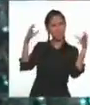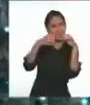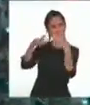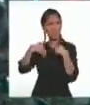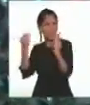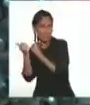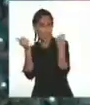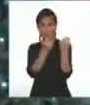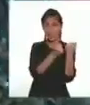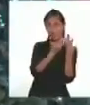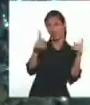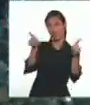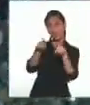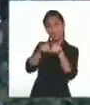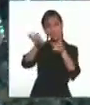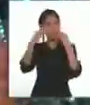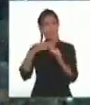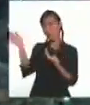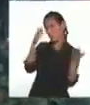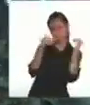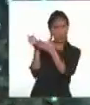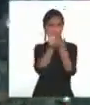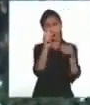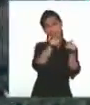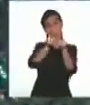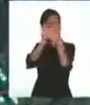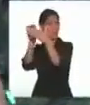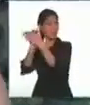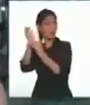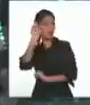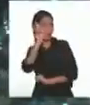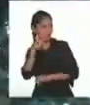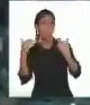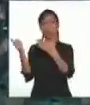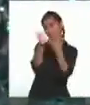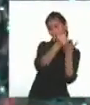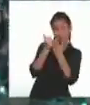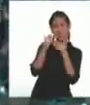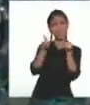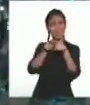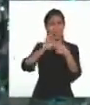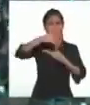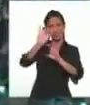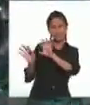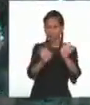pueden ayudarse entre ustedes o pedir ayuda a sus familiares, amigos o profesores. También pueden revisar libros,